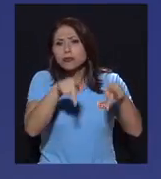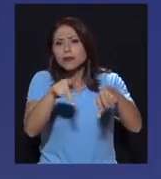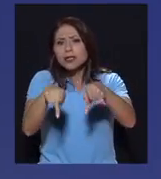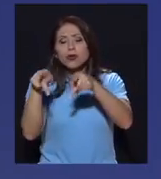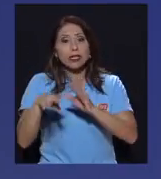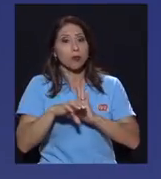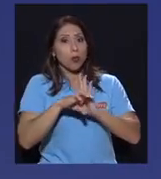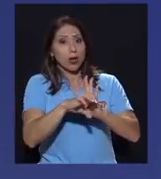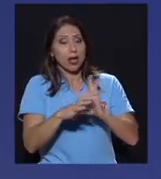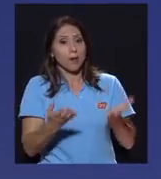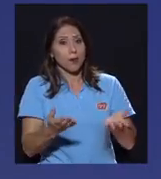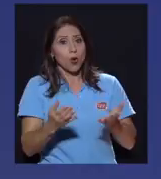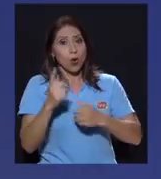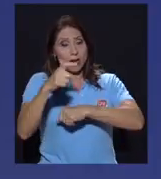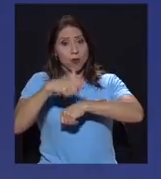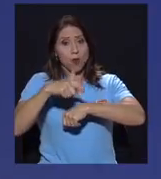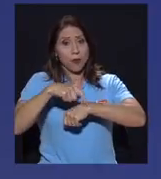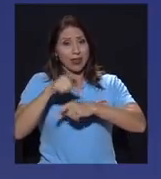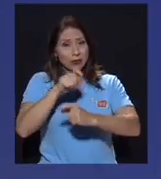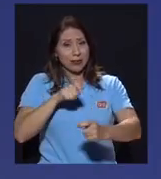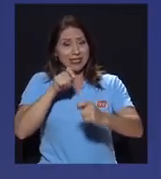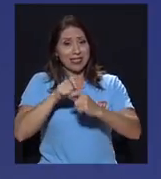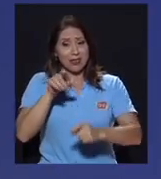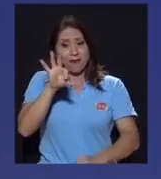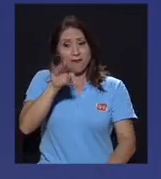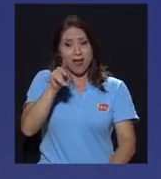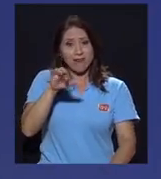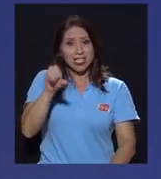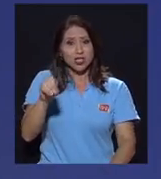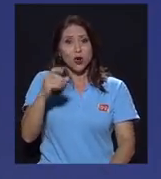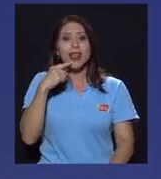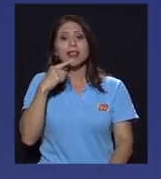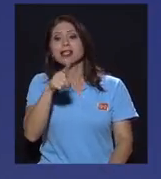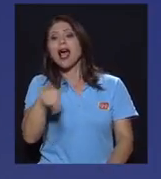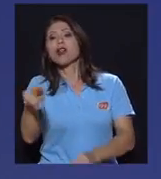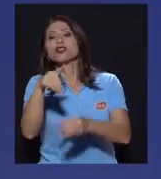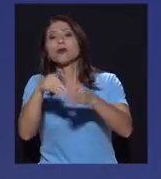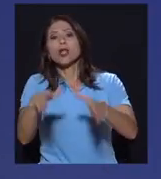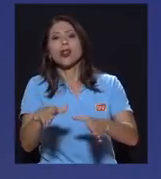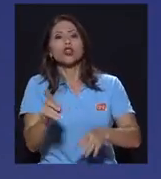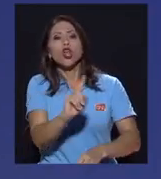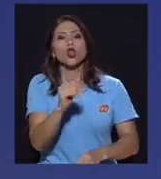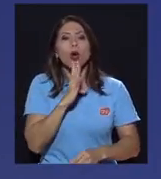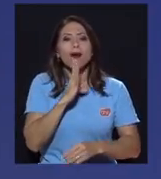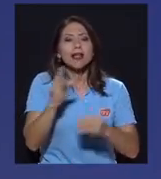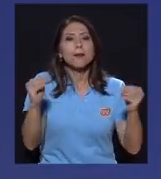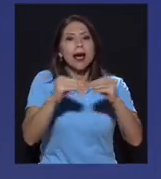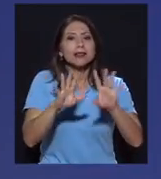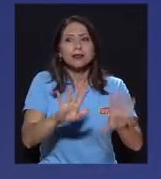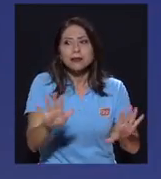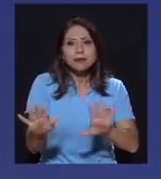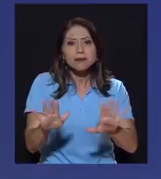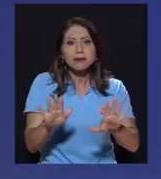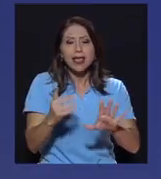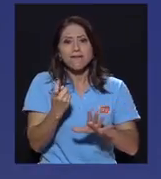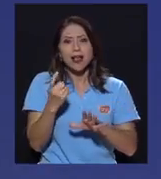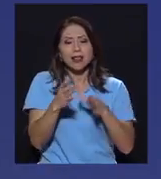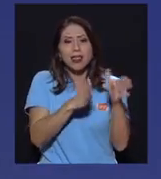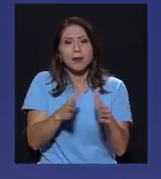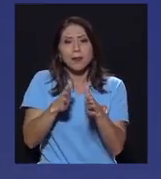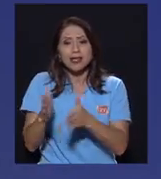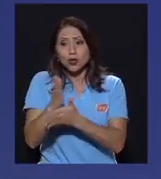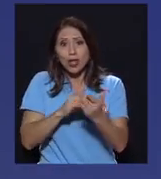sido por ejemplo como inclusive en un momento determinado favor y silencia los diputados no hablen más verdad y la falta de preparación que tienen algunos de ellos